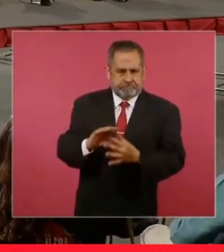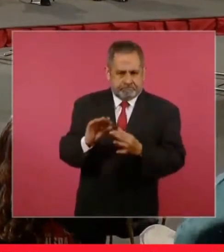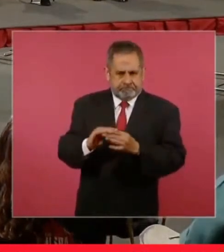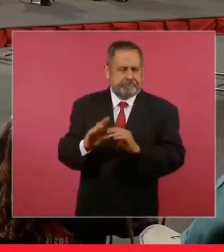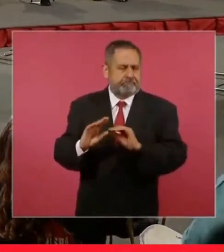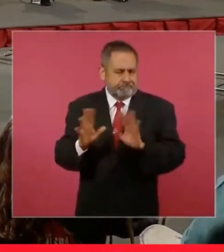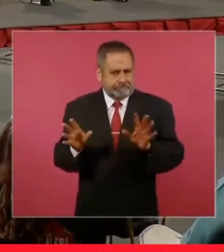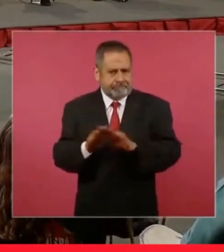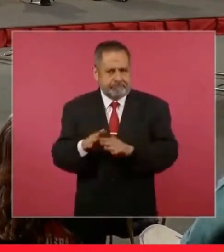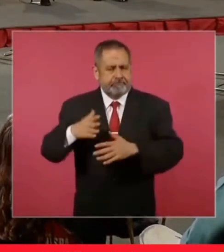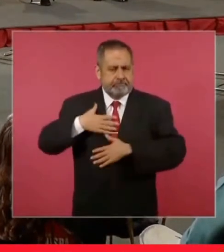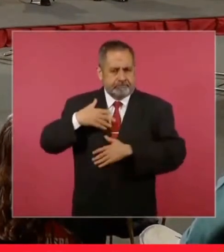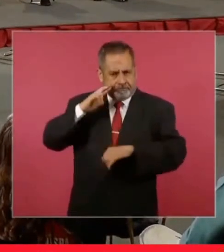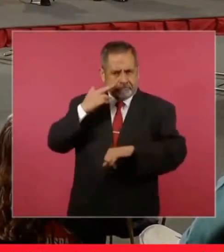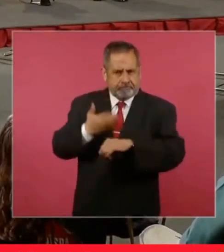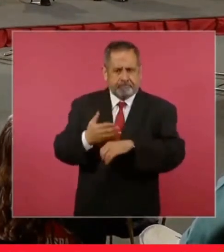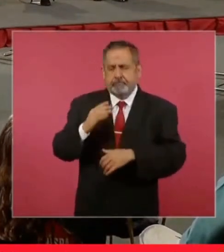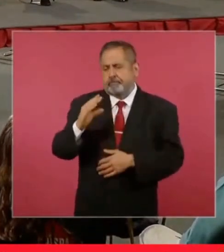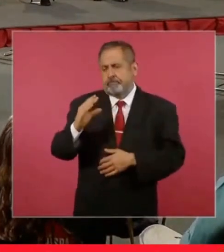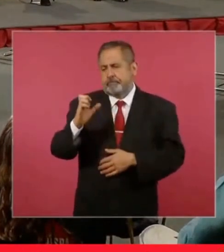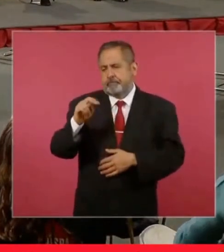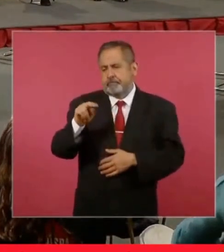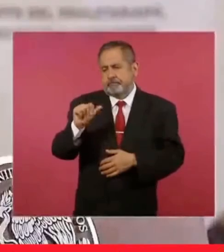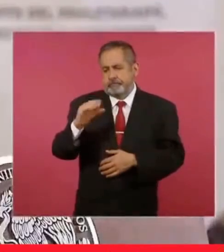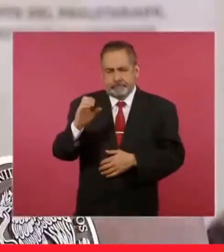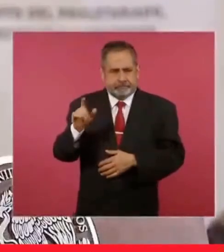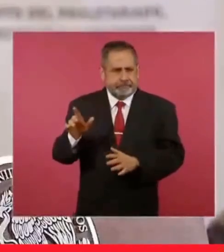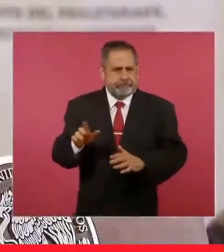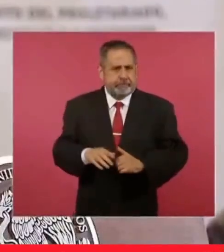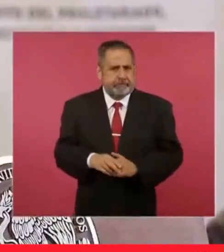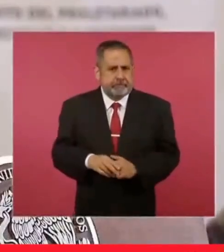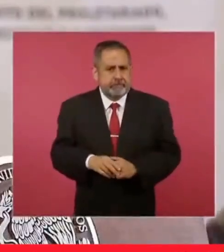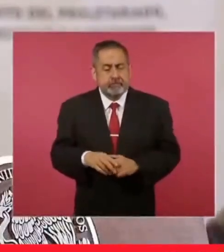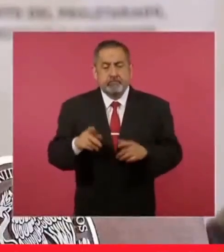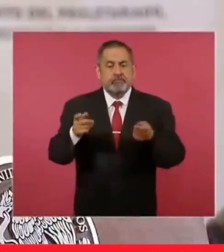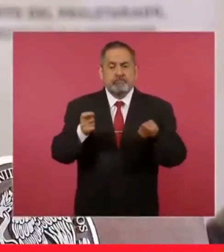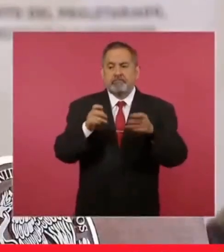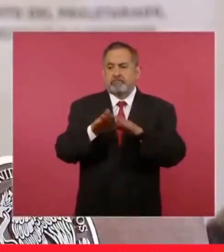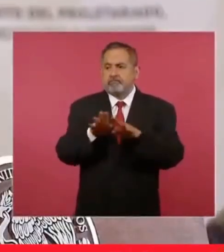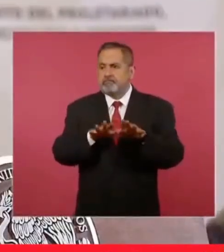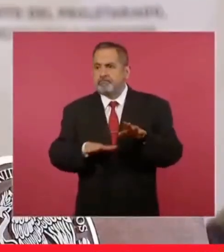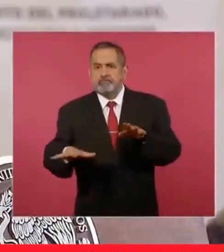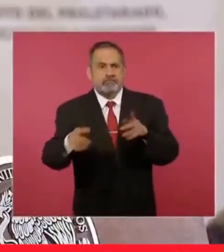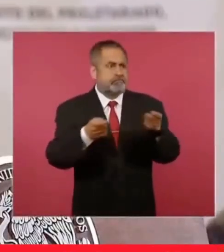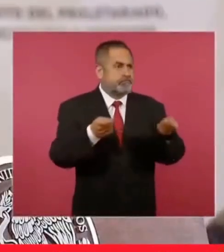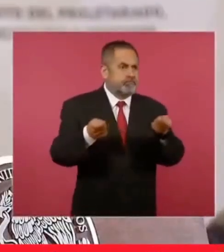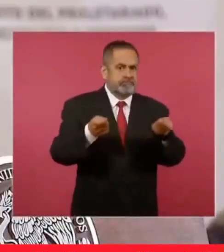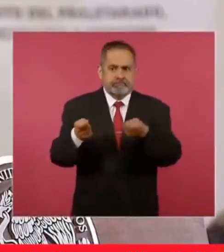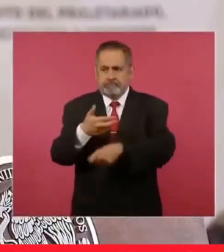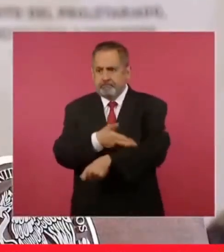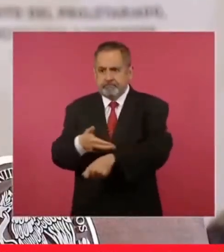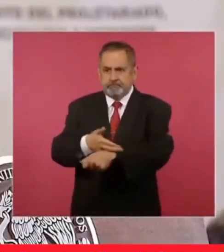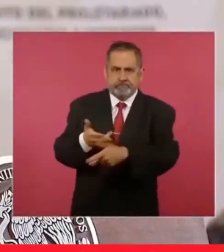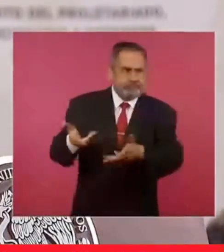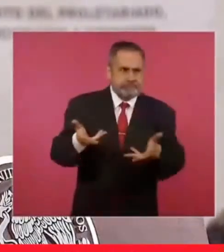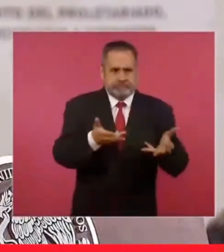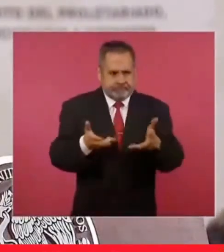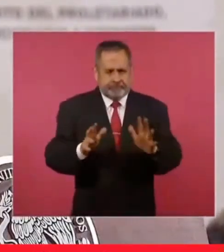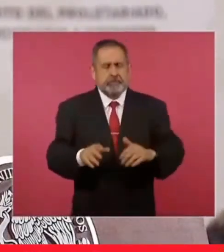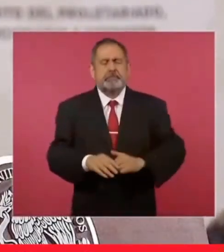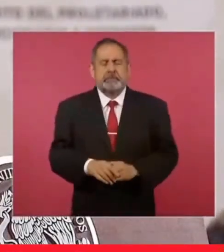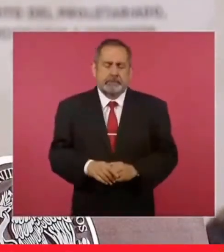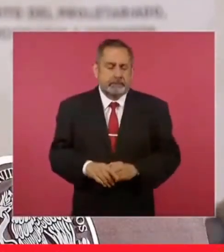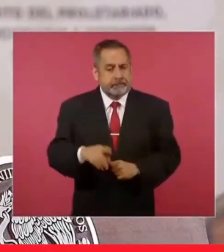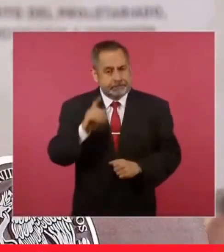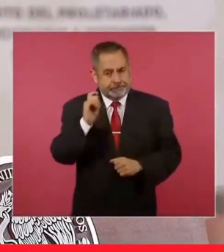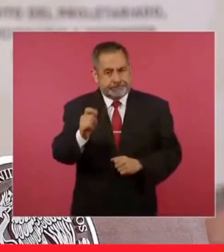funciones, responsabilidad del Centro Nacional de Control de Energía. Una es el control operativo. En el control operativo